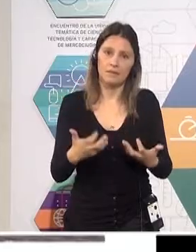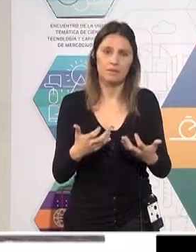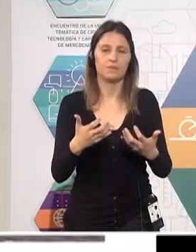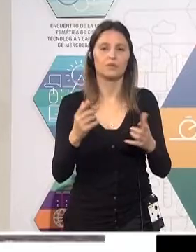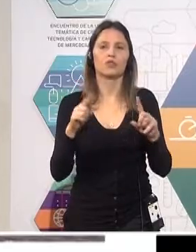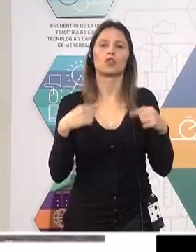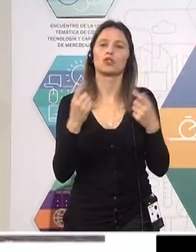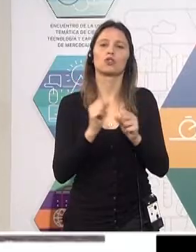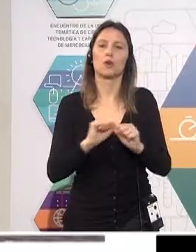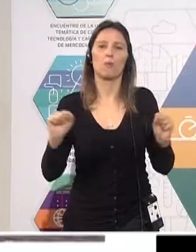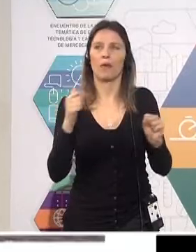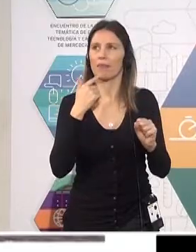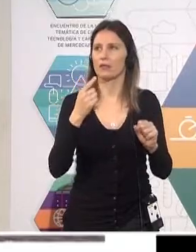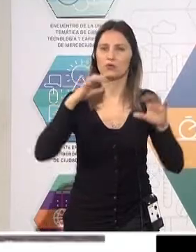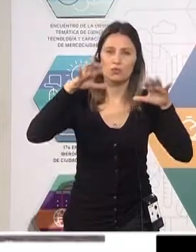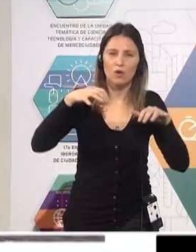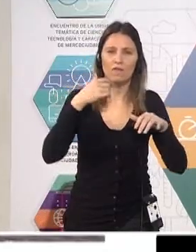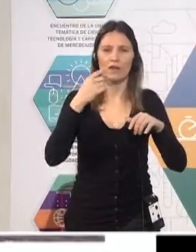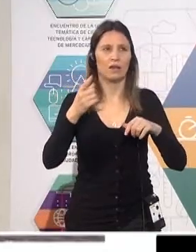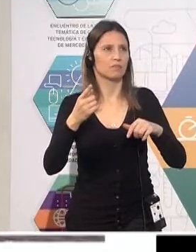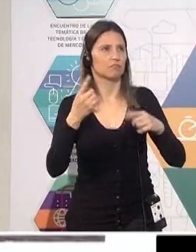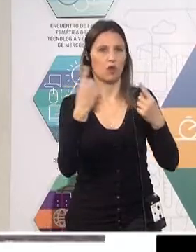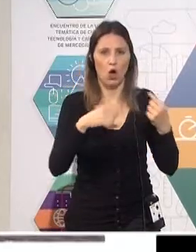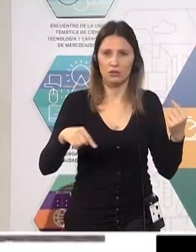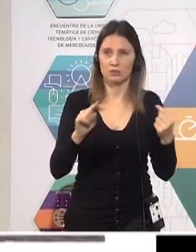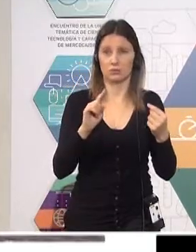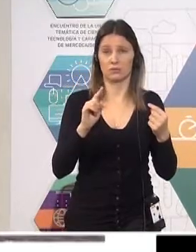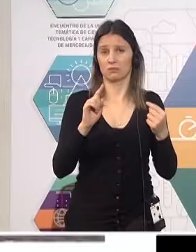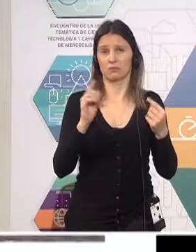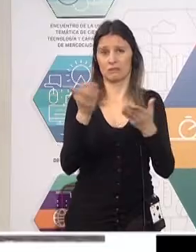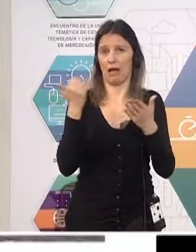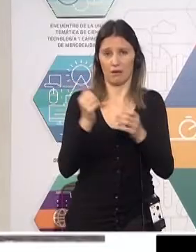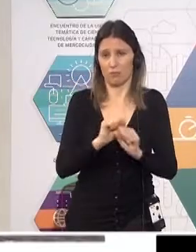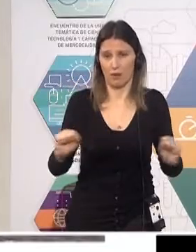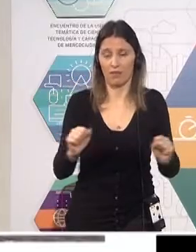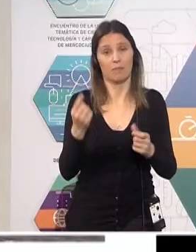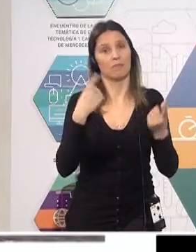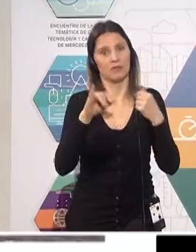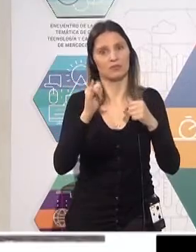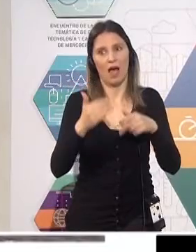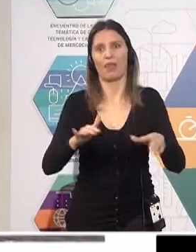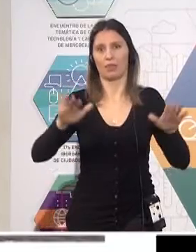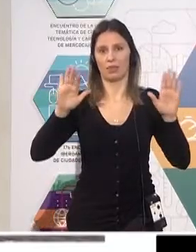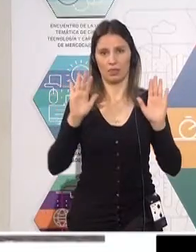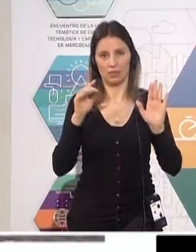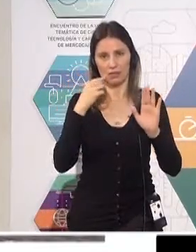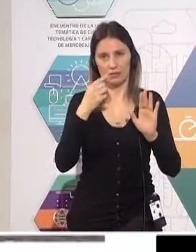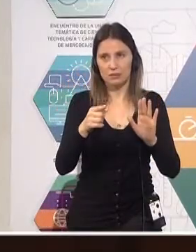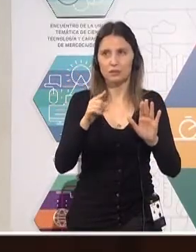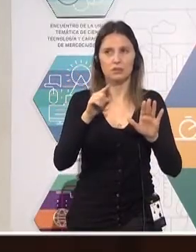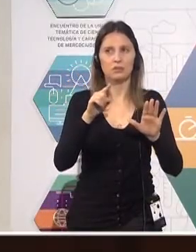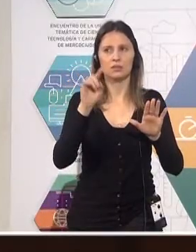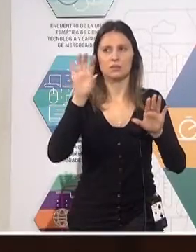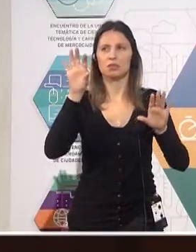bien no podemos evitar que llueva y que haya tormentas y otros temas lo que sí podemos aportar es tratar como ascensores